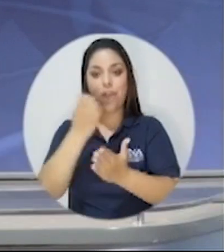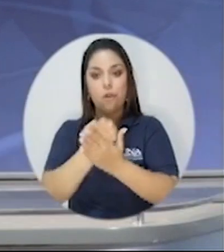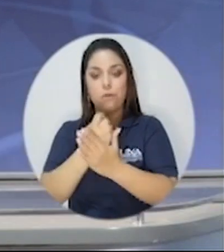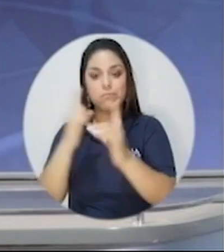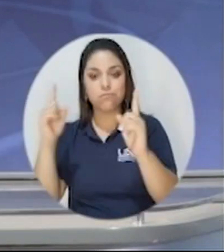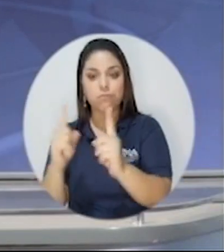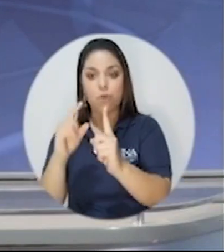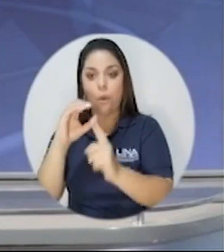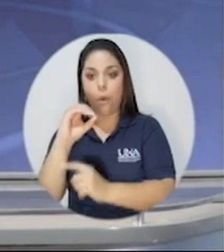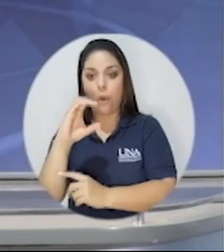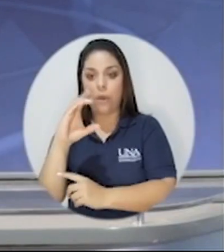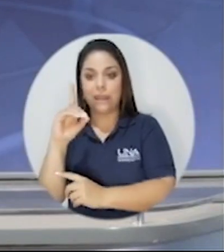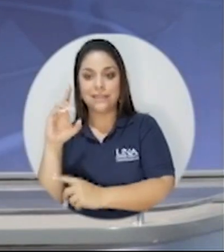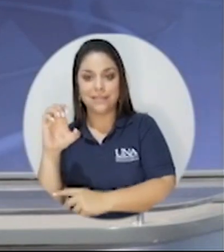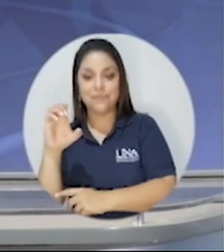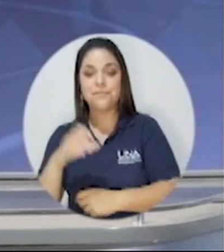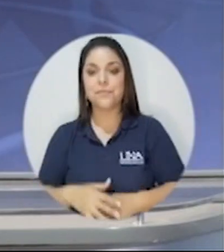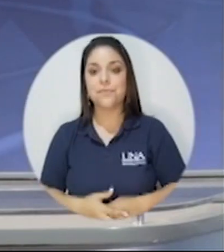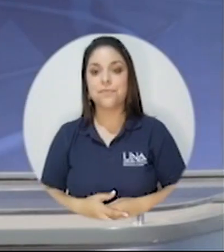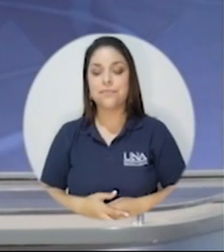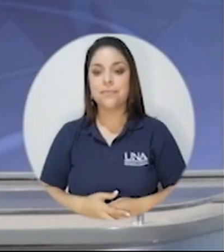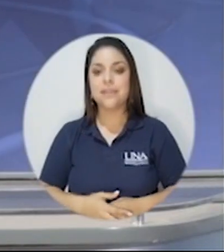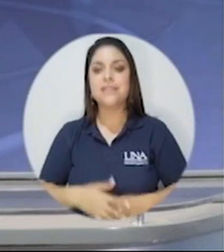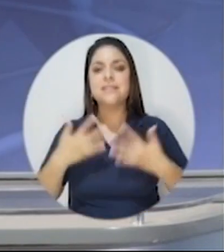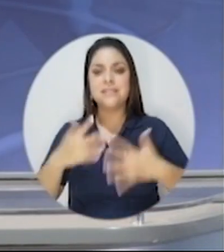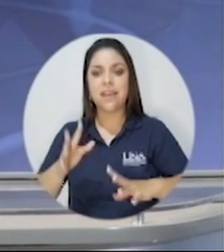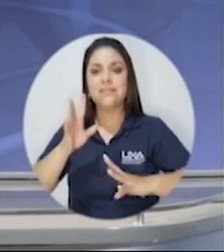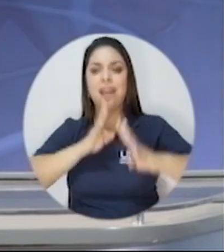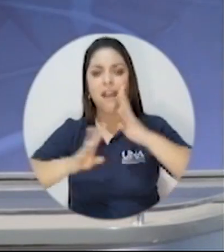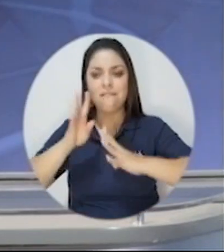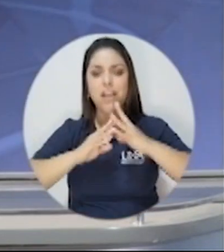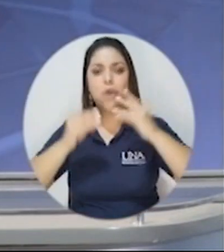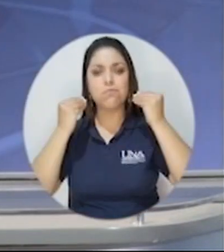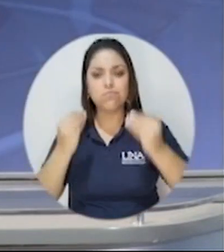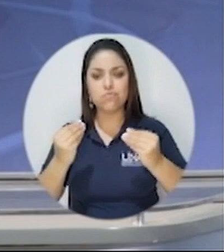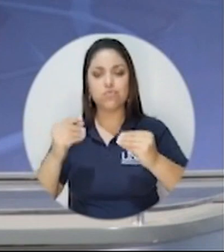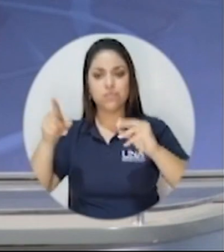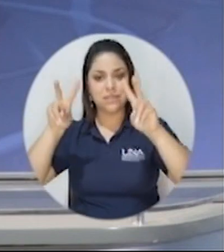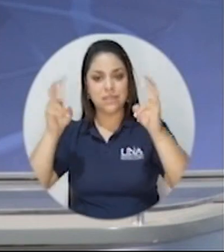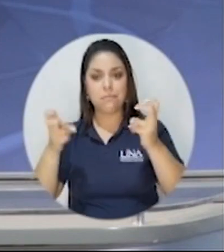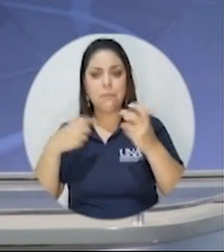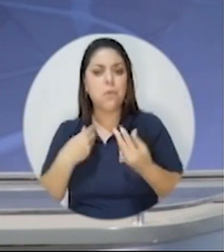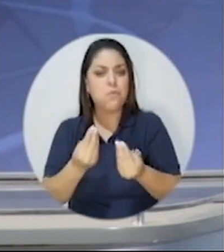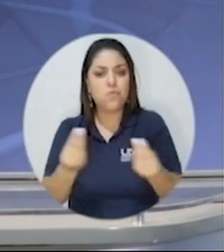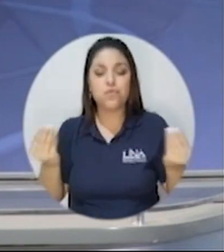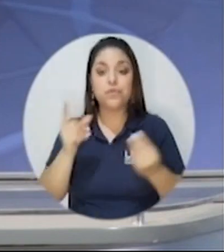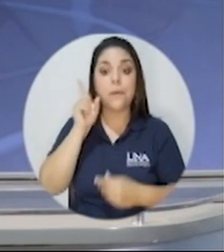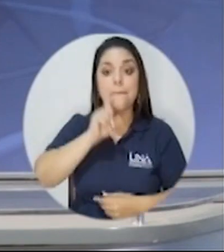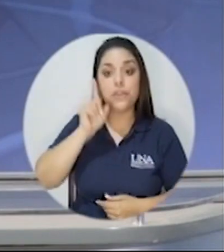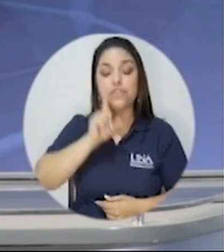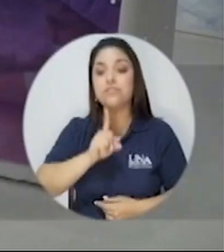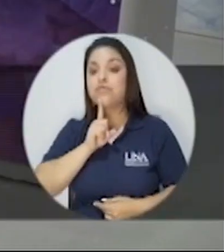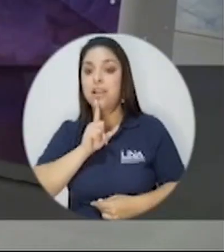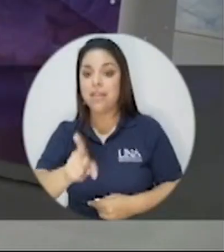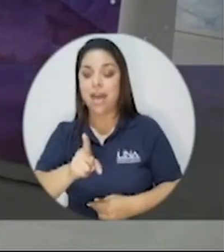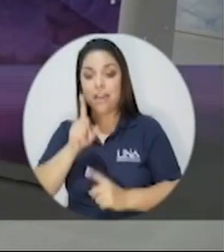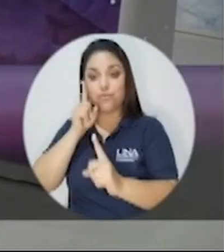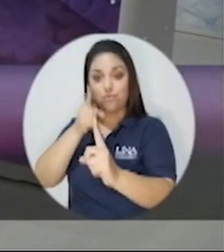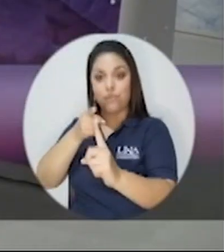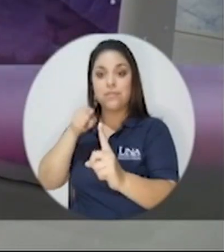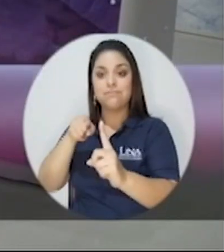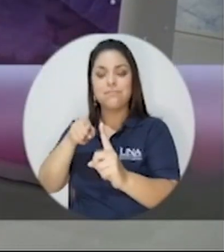pandemia, su contrato está por terminar y también por definir su futuro, ya que el equipo está por confirmar patrocinios, pero